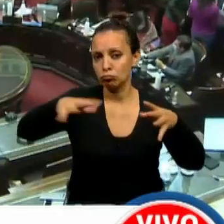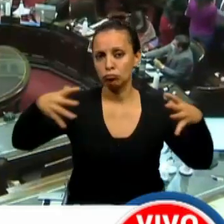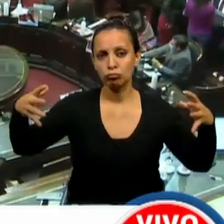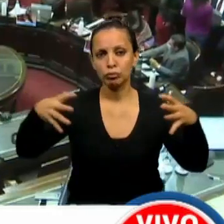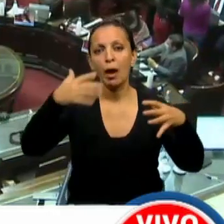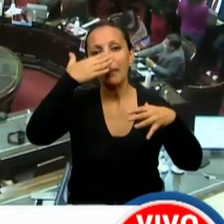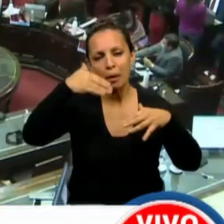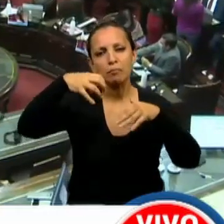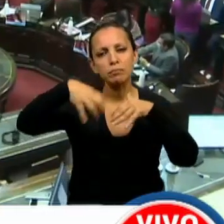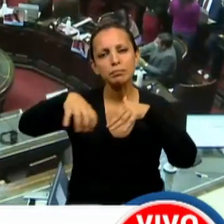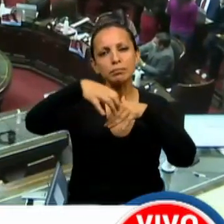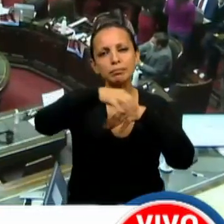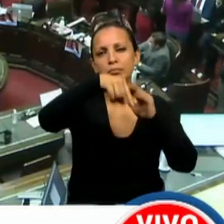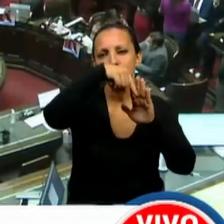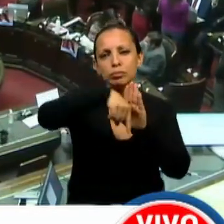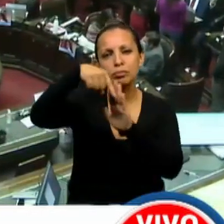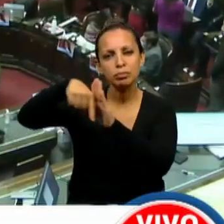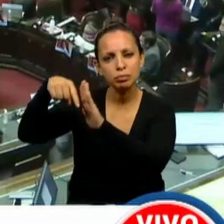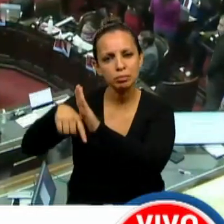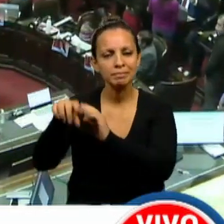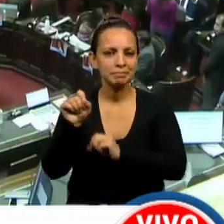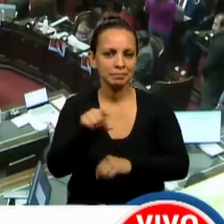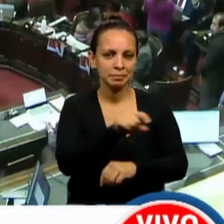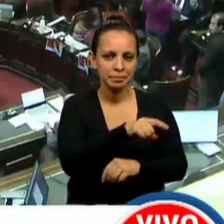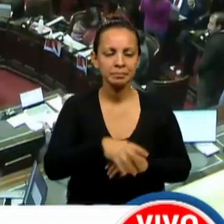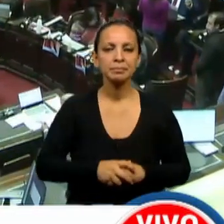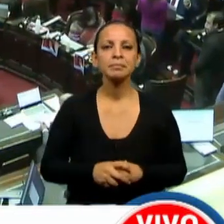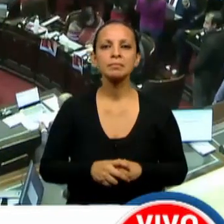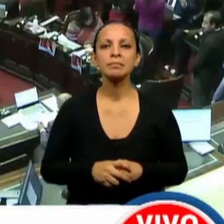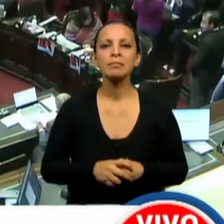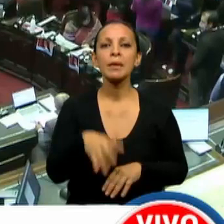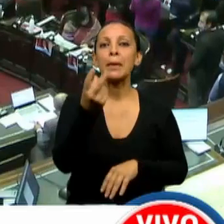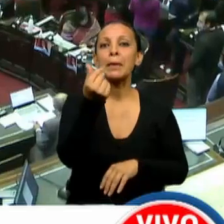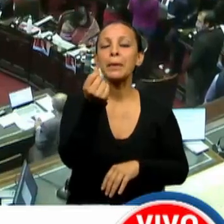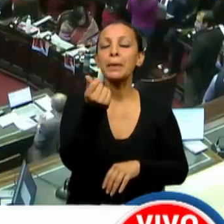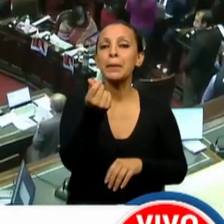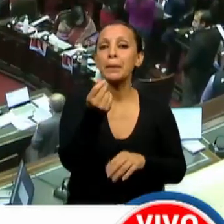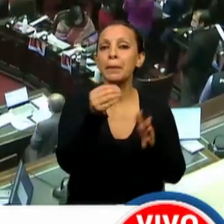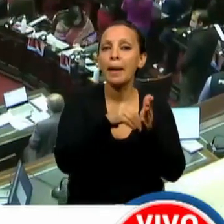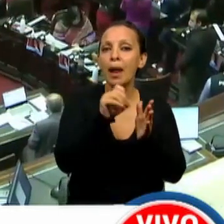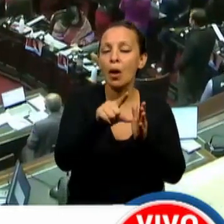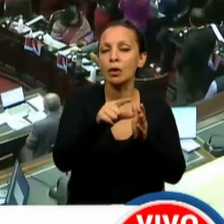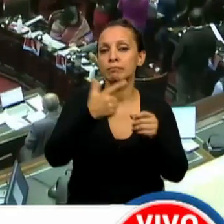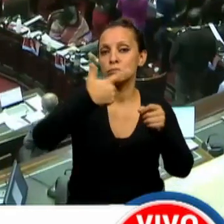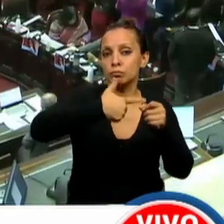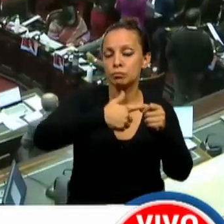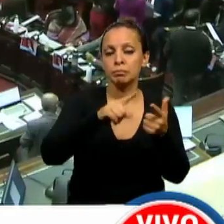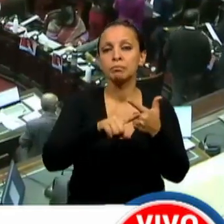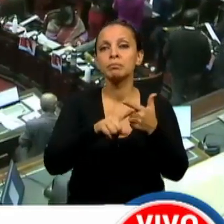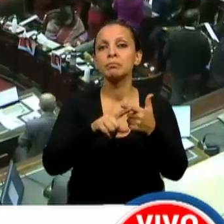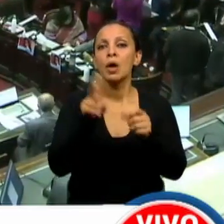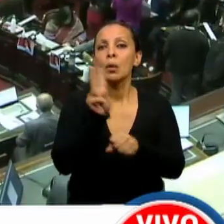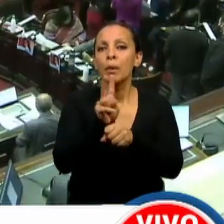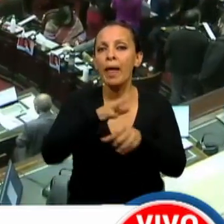atender intereses de sectores. El valor en el surtidor, el cuidado ambiental, el impacto